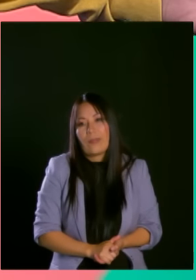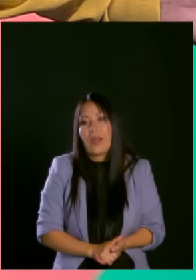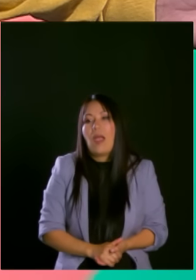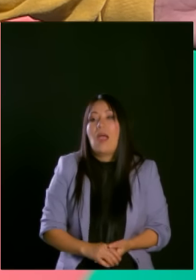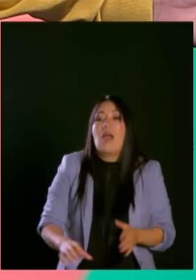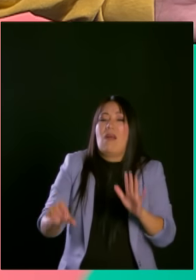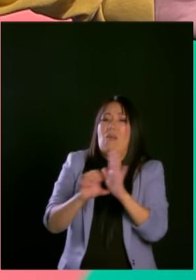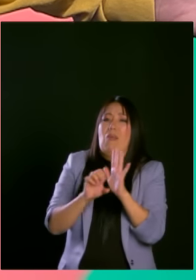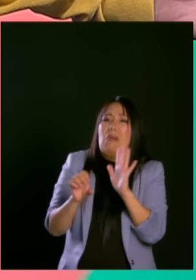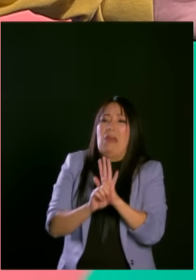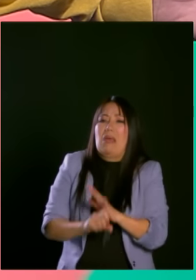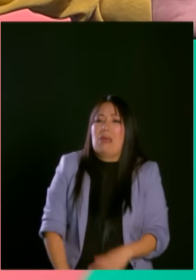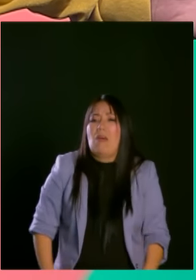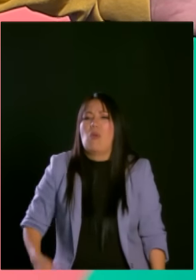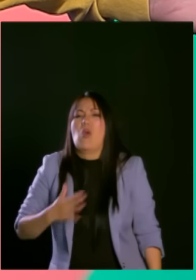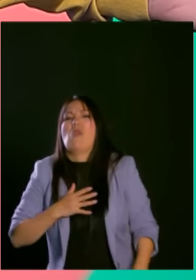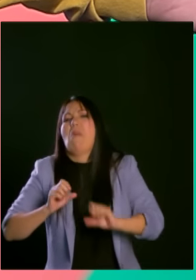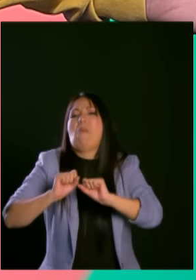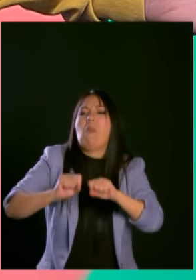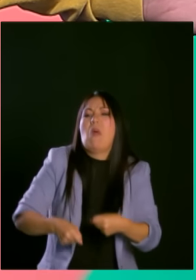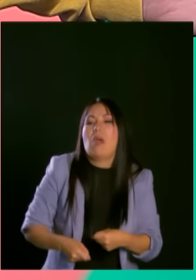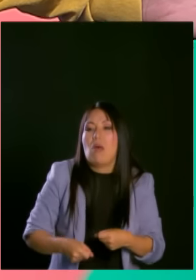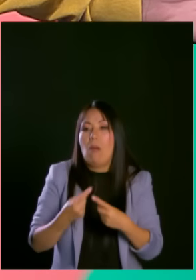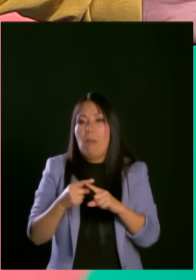trompeada la última vez,